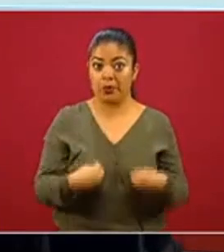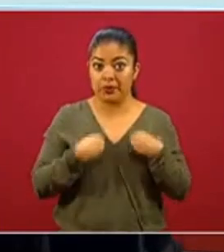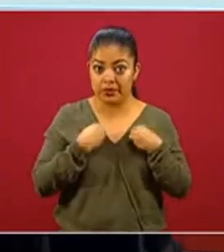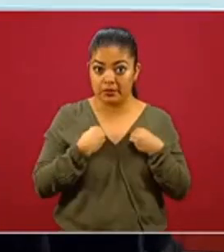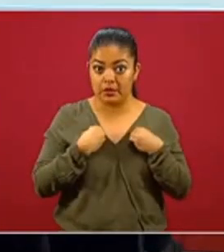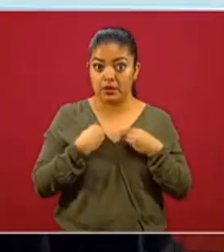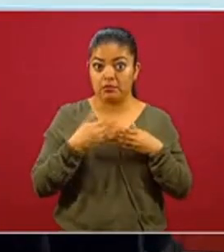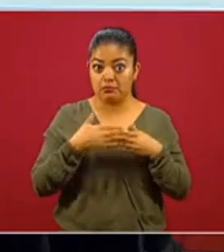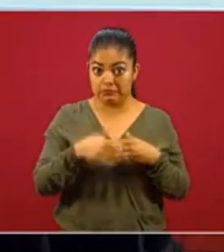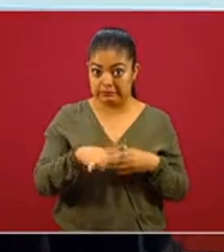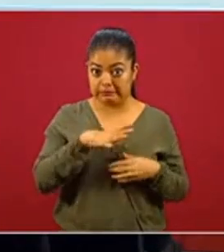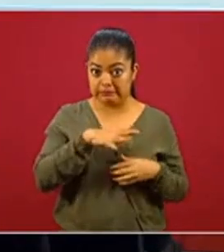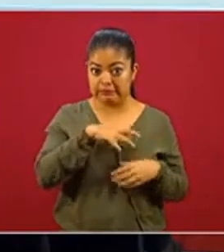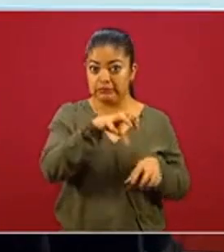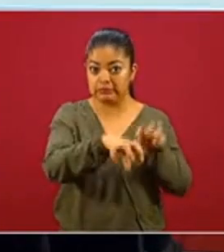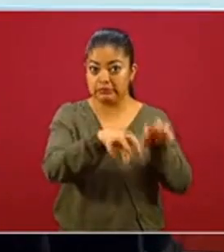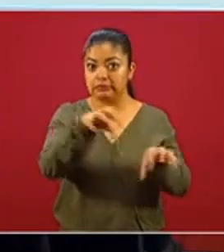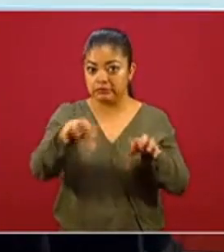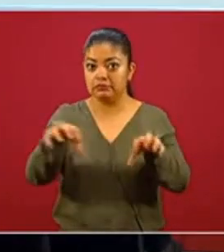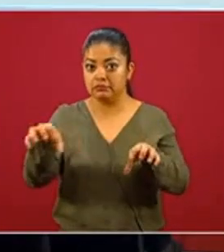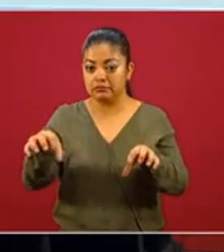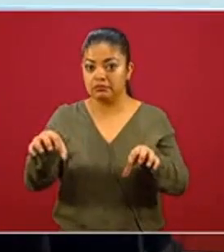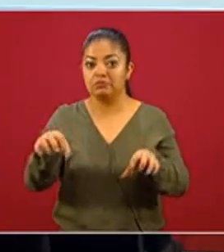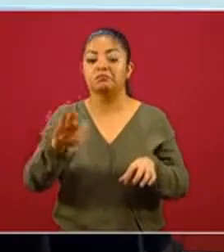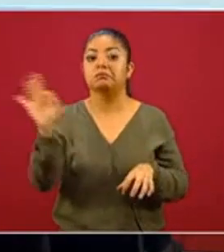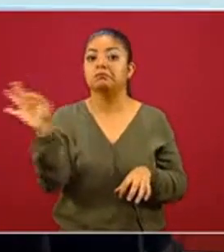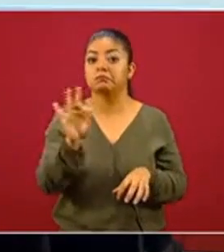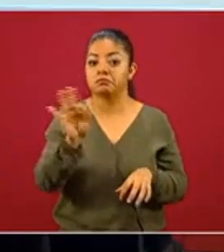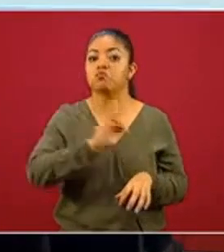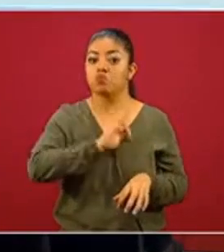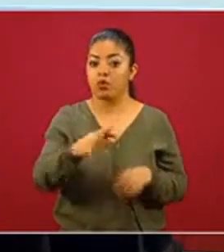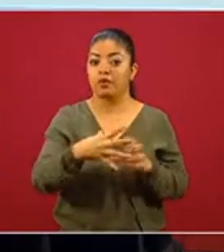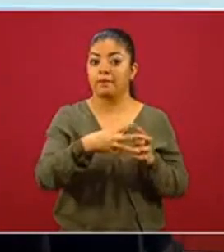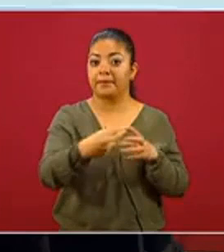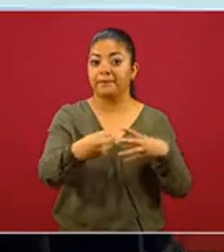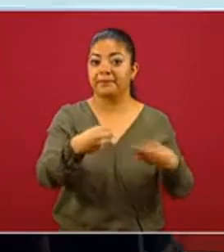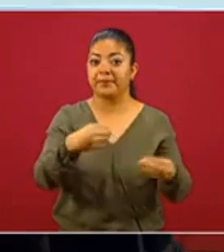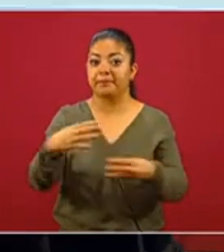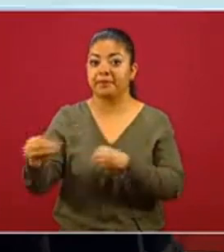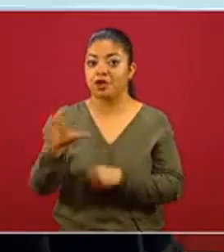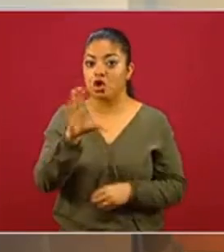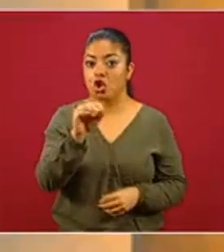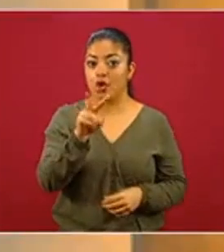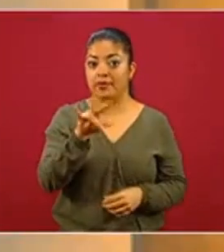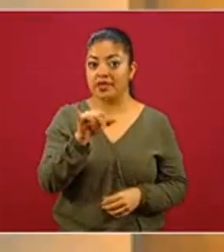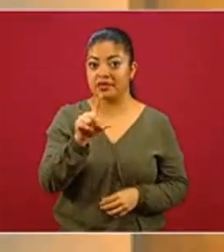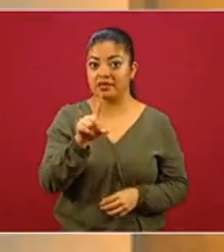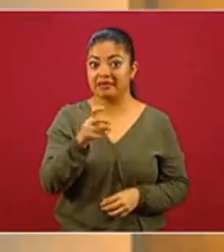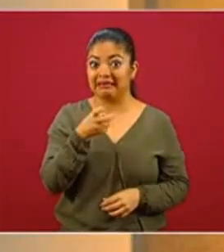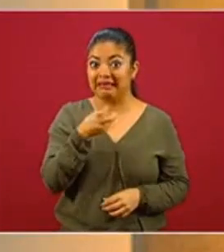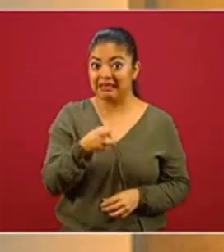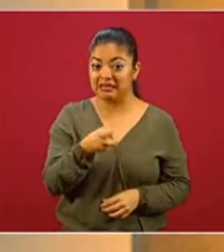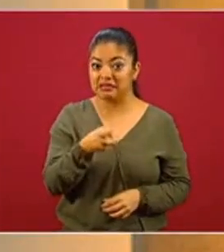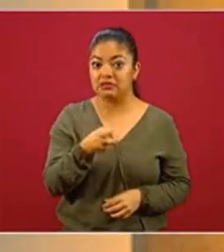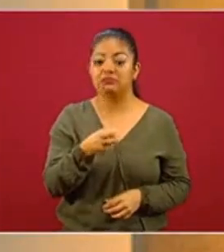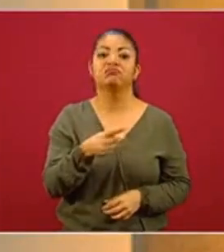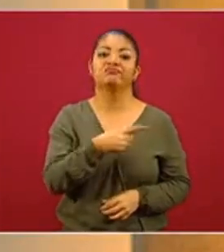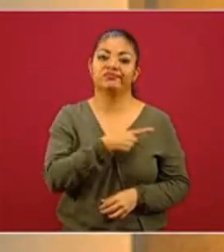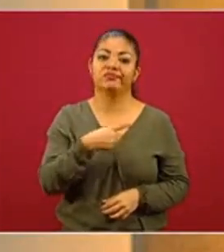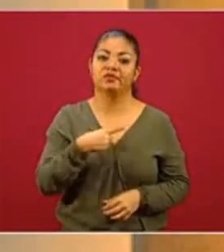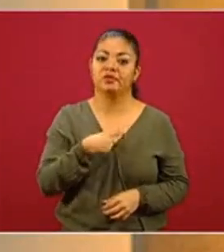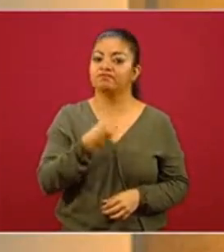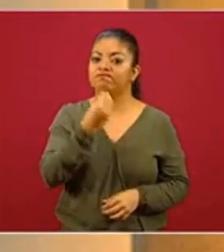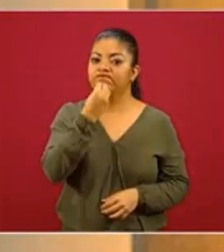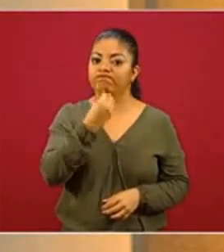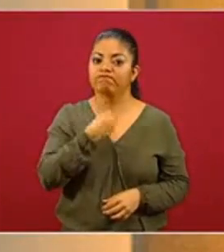haber cierto riesgo de que se propague COVID, y en ese momento tendrán que tomar las